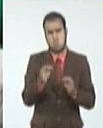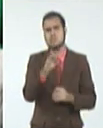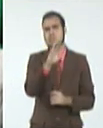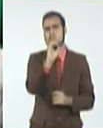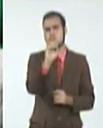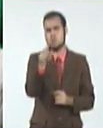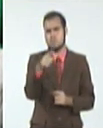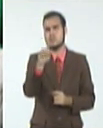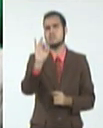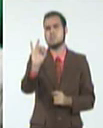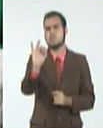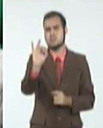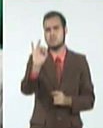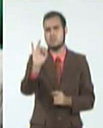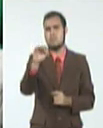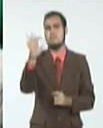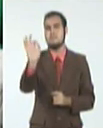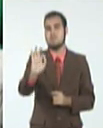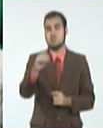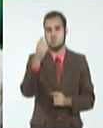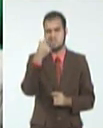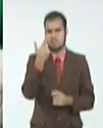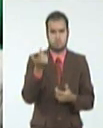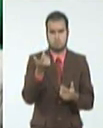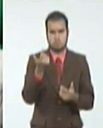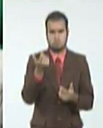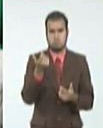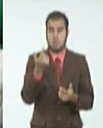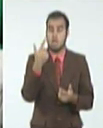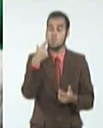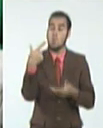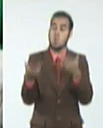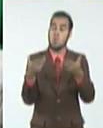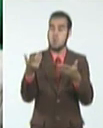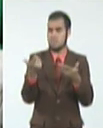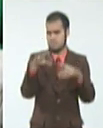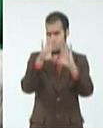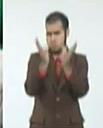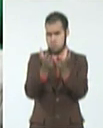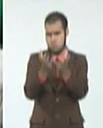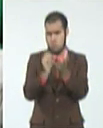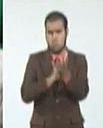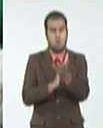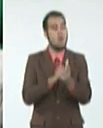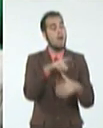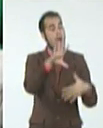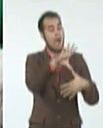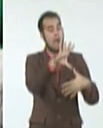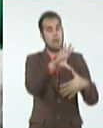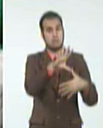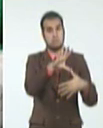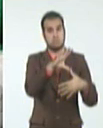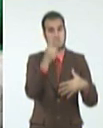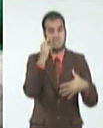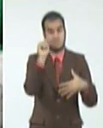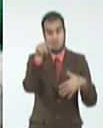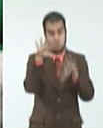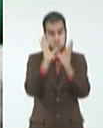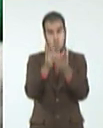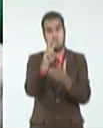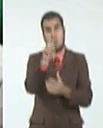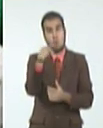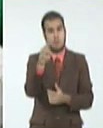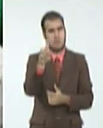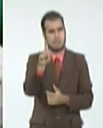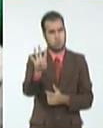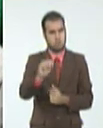0,7%, inferior si la comparamos con el mundo, 2,14%, más inferior